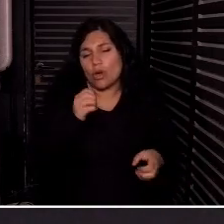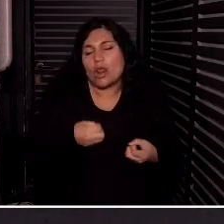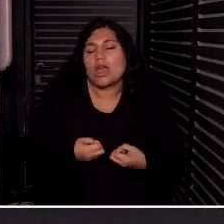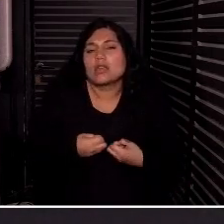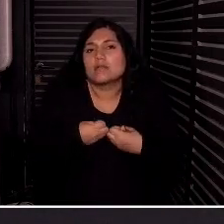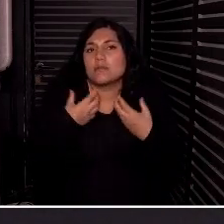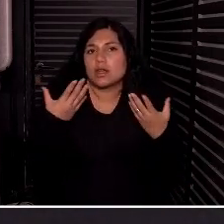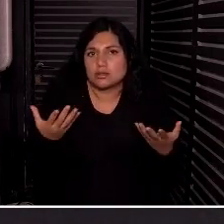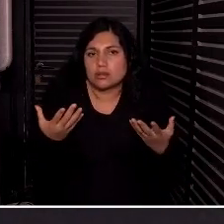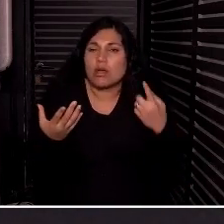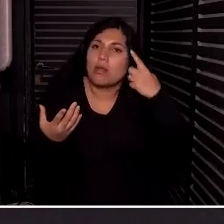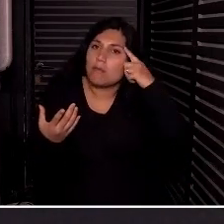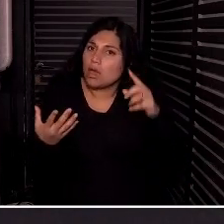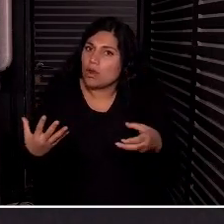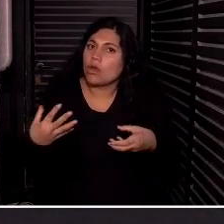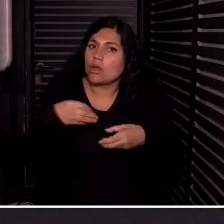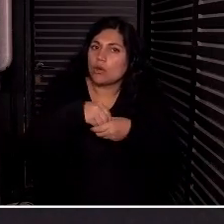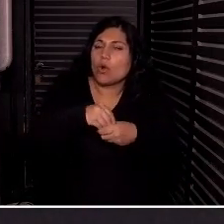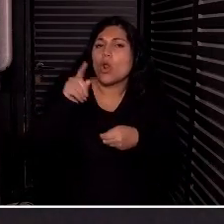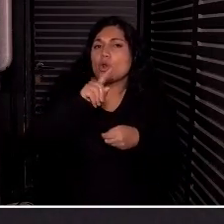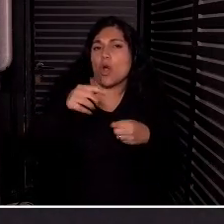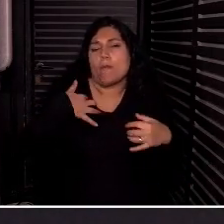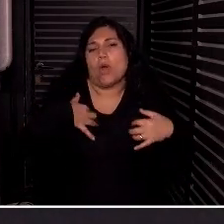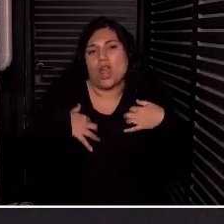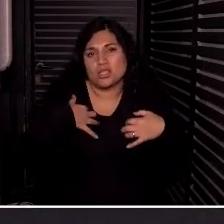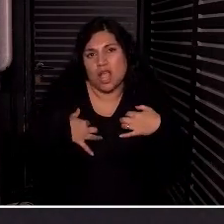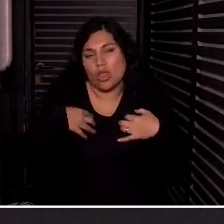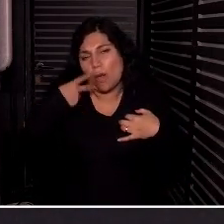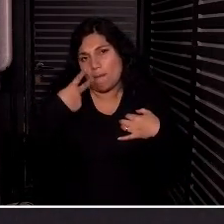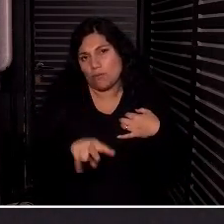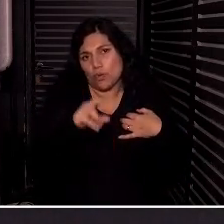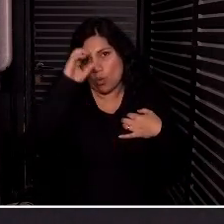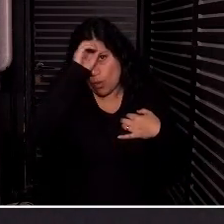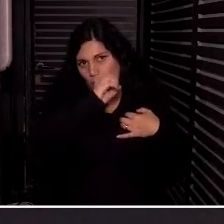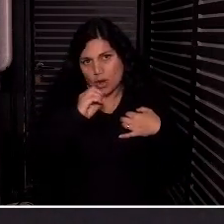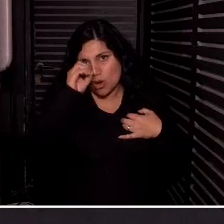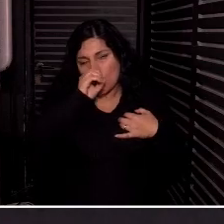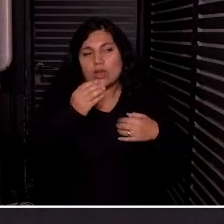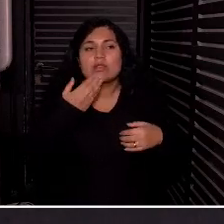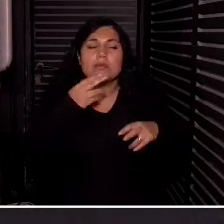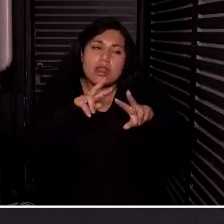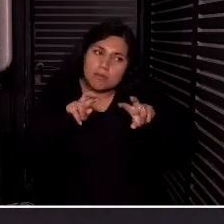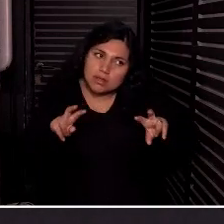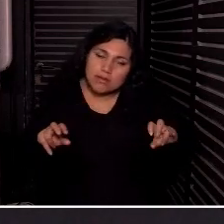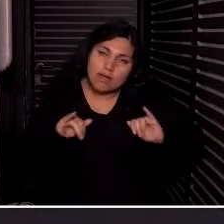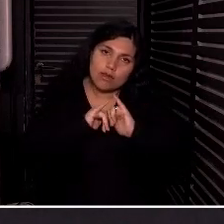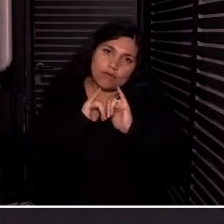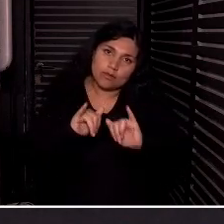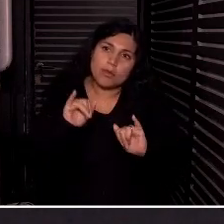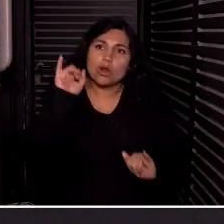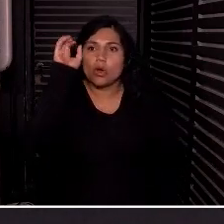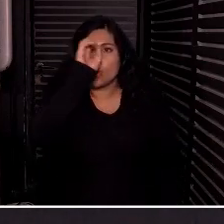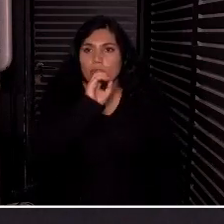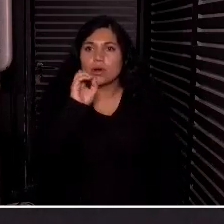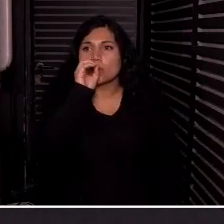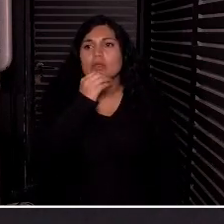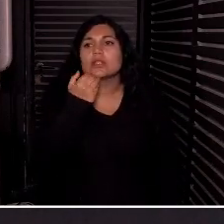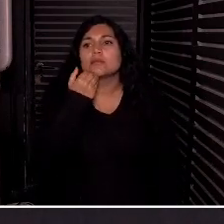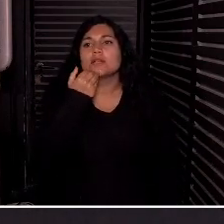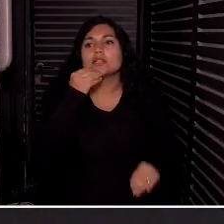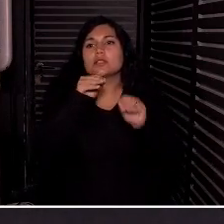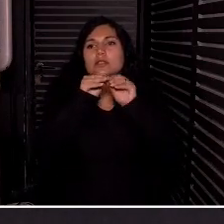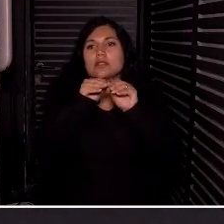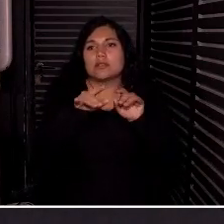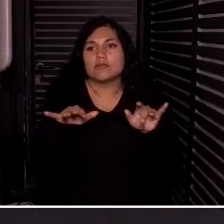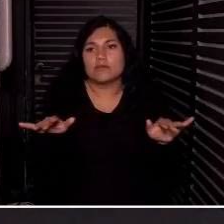este derecho incluye el no ser molestado a causa de sus opiniones el de investigar y recibir informaciones y opiniones y el de difundirlas